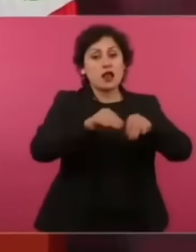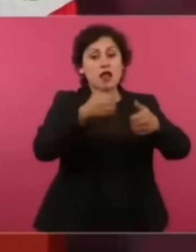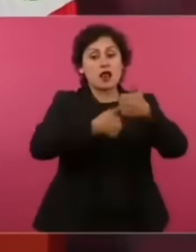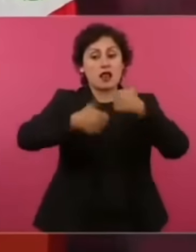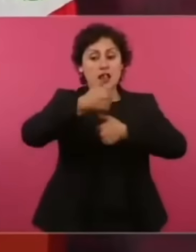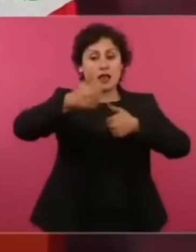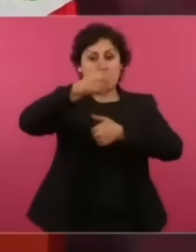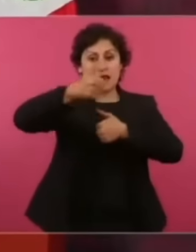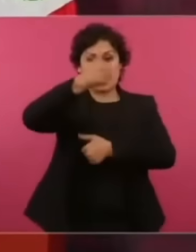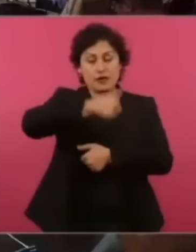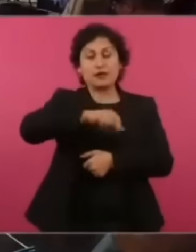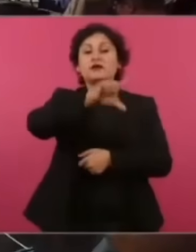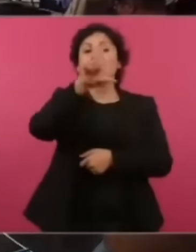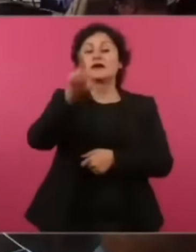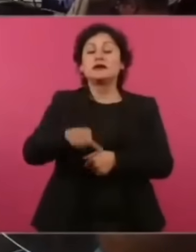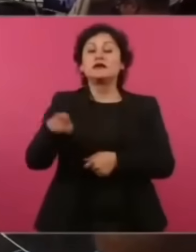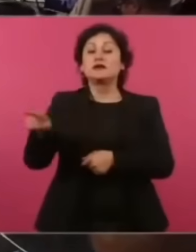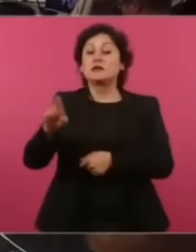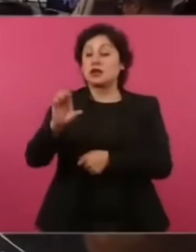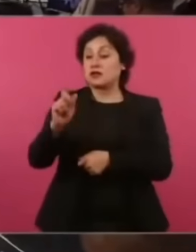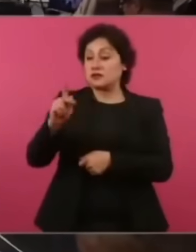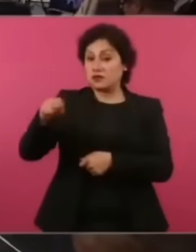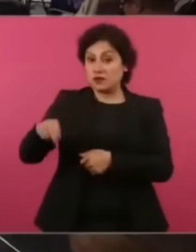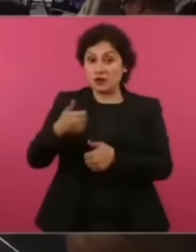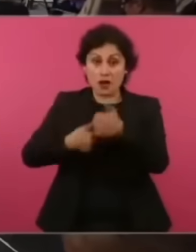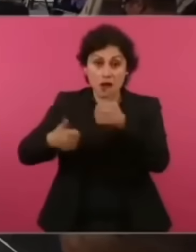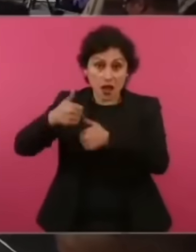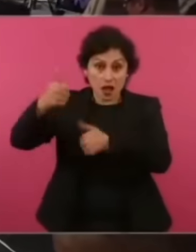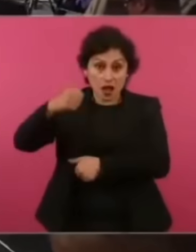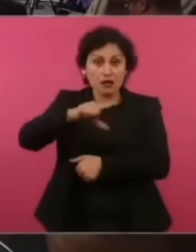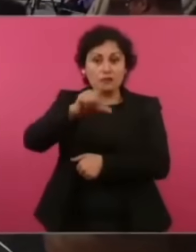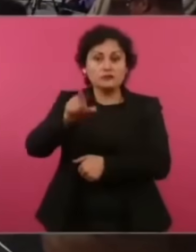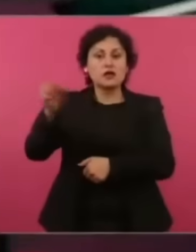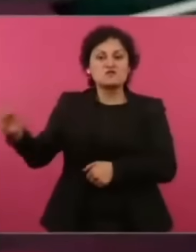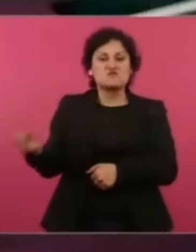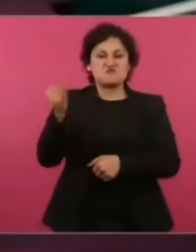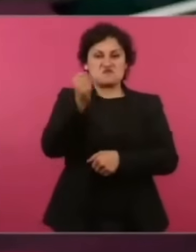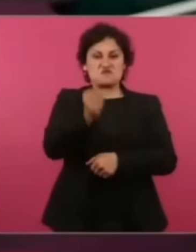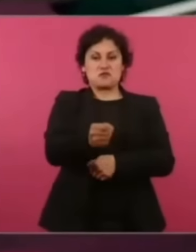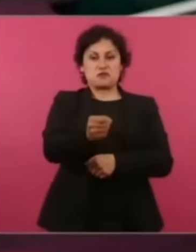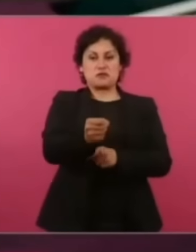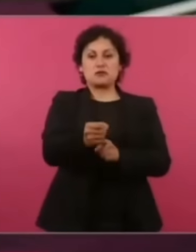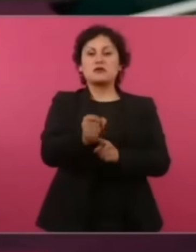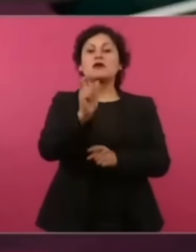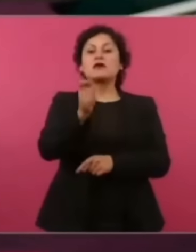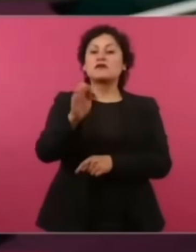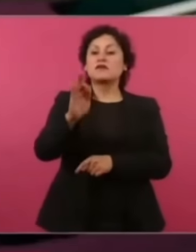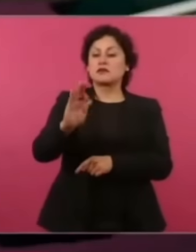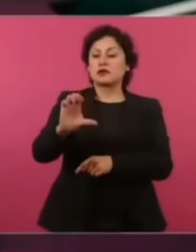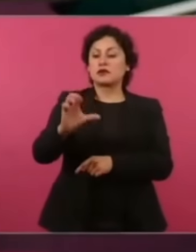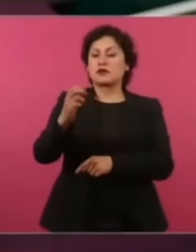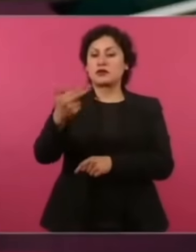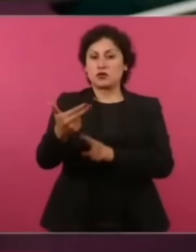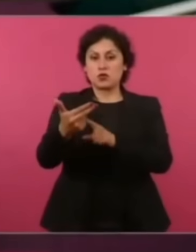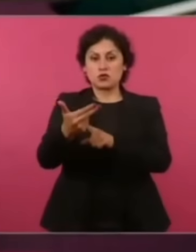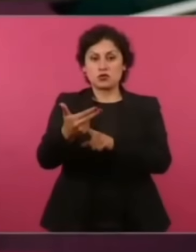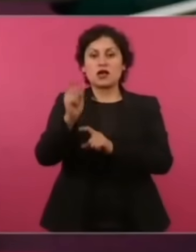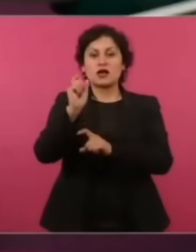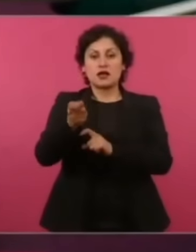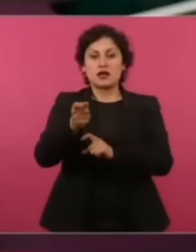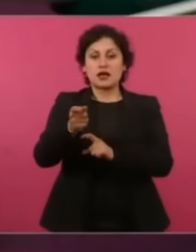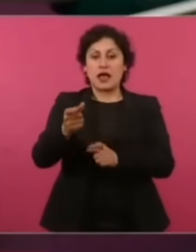con el fraude lo imponen, y una de sus primeras acciones es declarar la guerra al